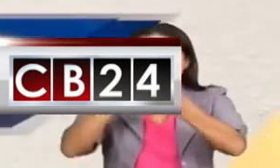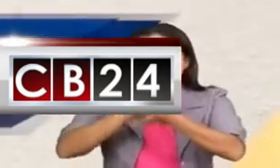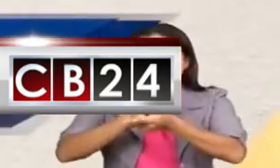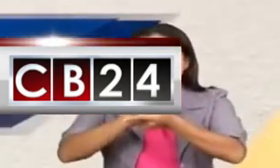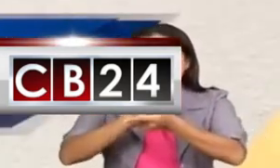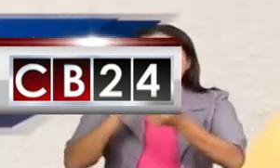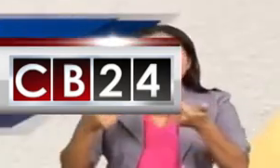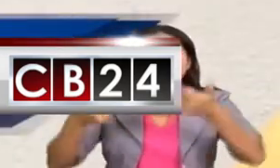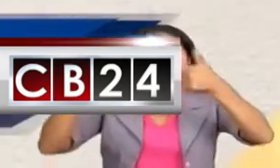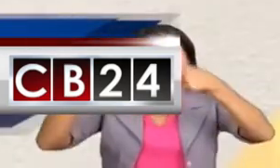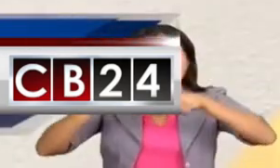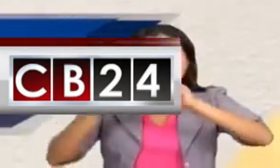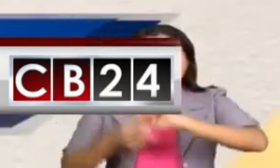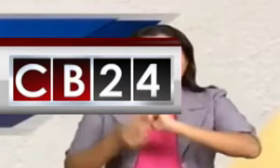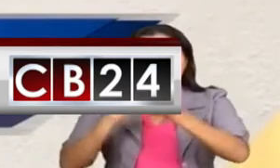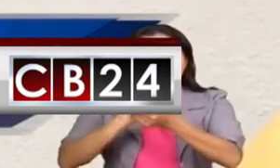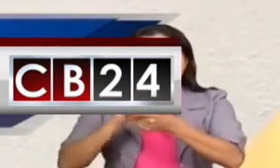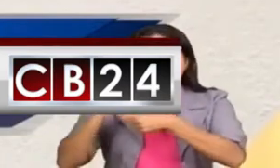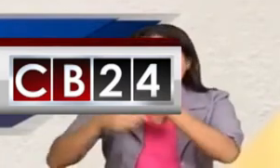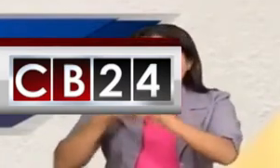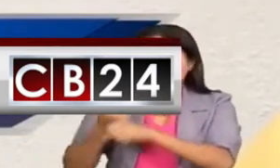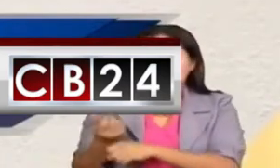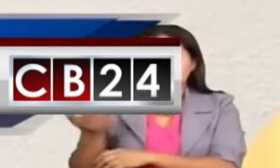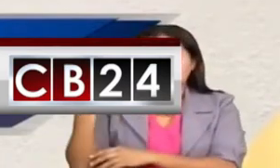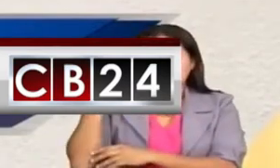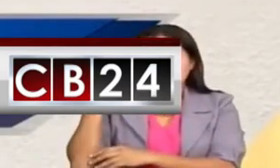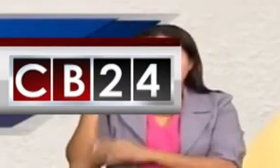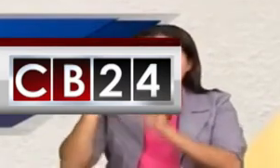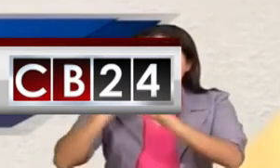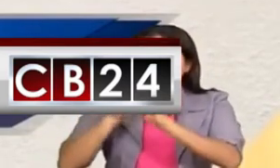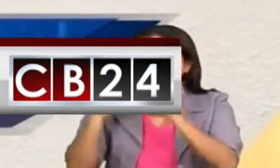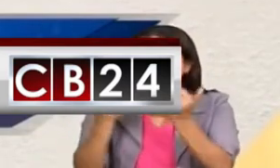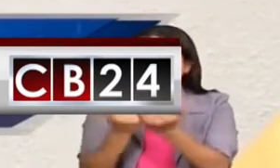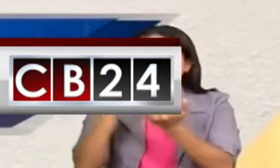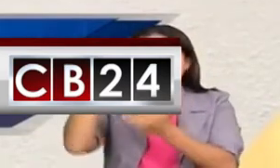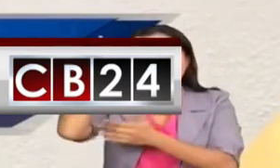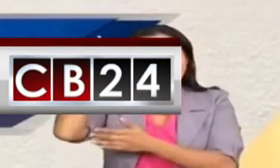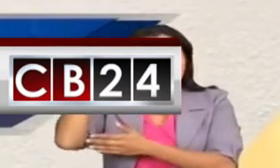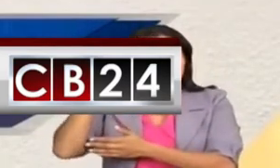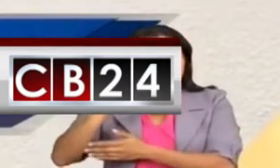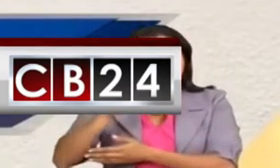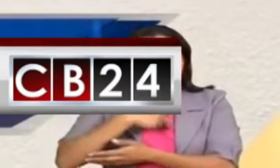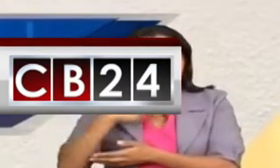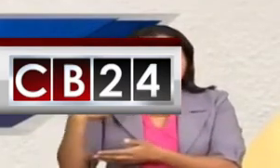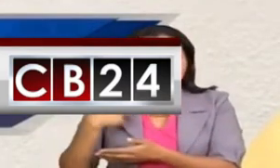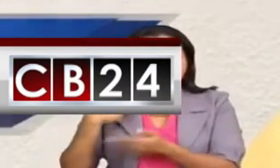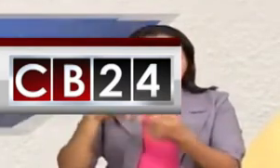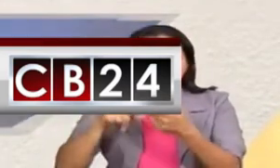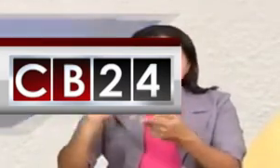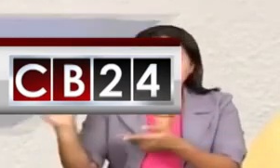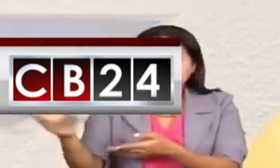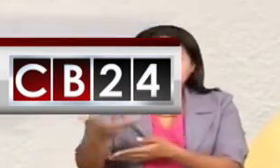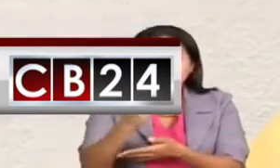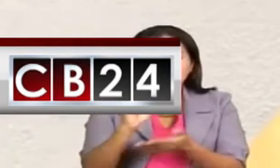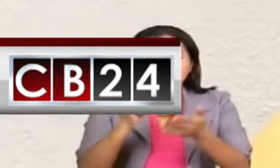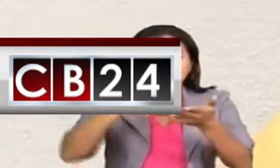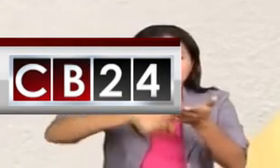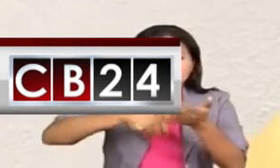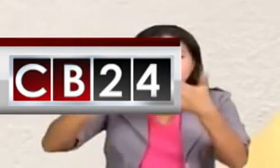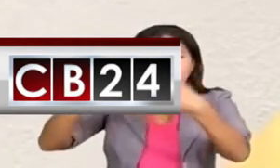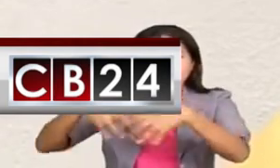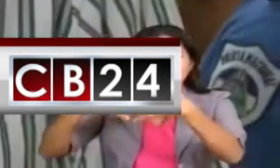De acuerdo a una reforma que hicimos el año pasado, ya se sabe y se están elaborando todas las cédulas que se